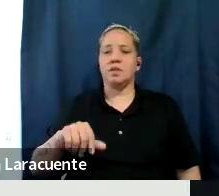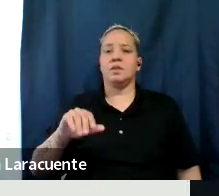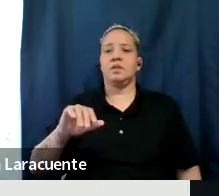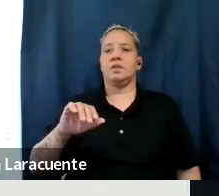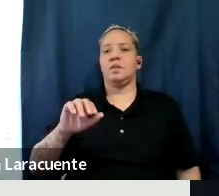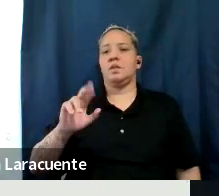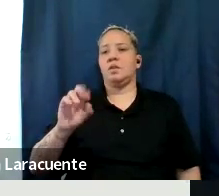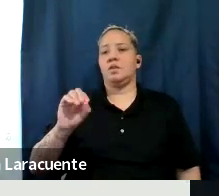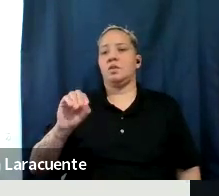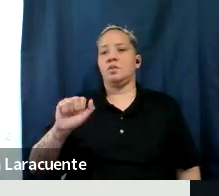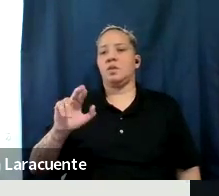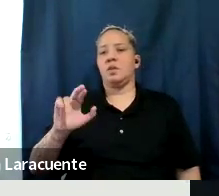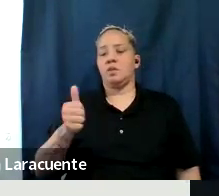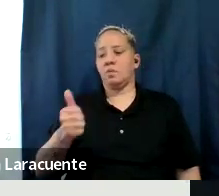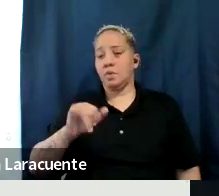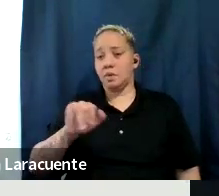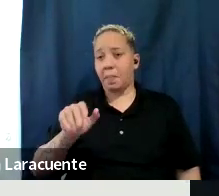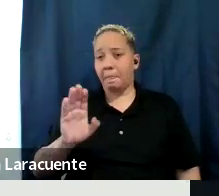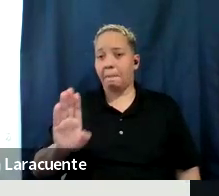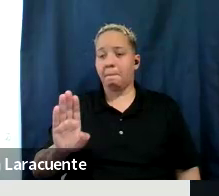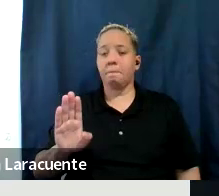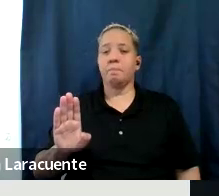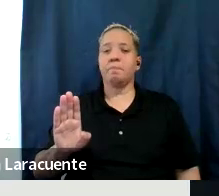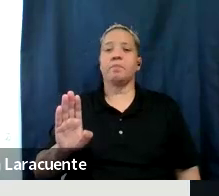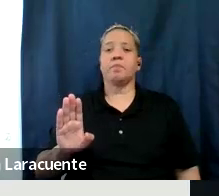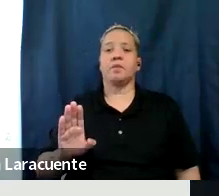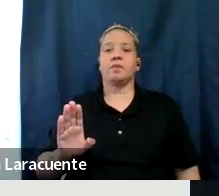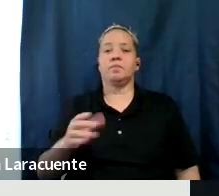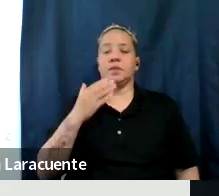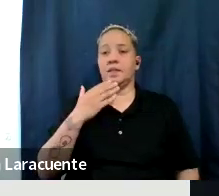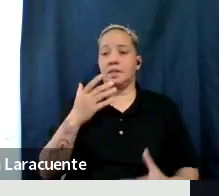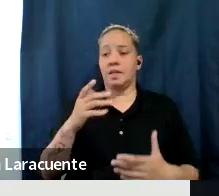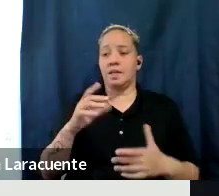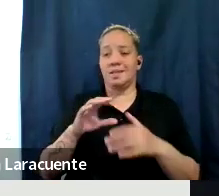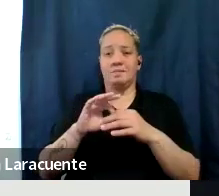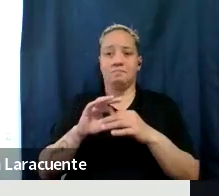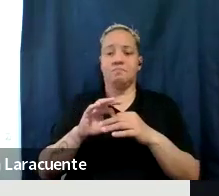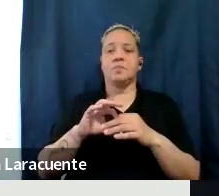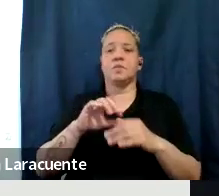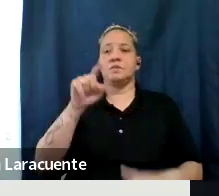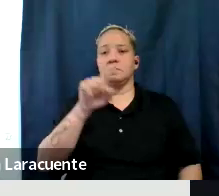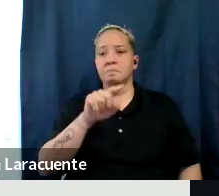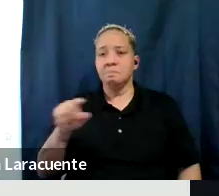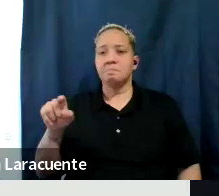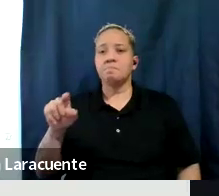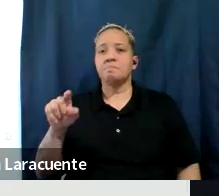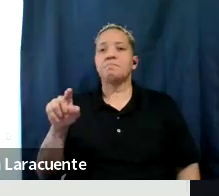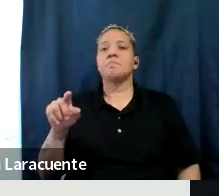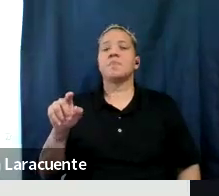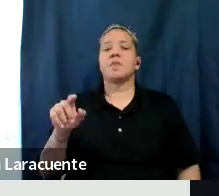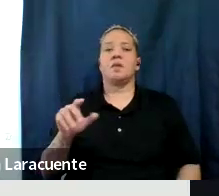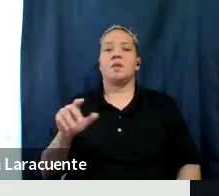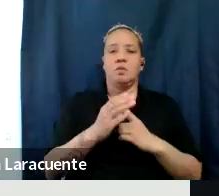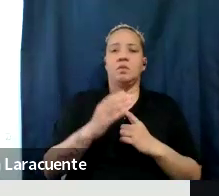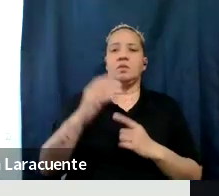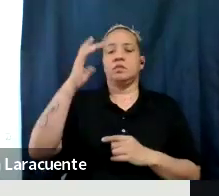propio Jaime Benítez estaban sin duda, gracias a esa relación triangular, a esas redes intelectuales, culturales y